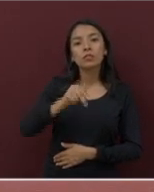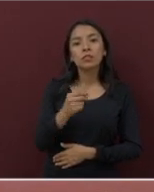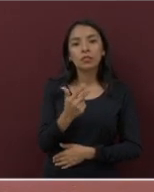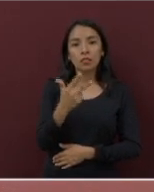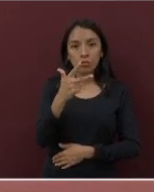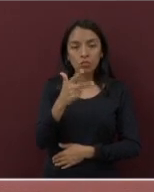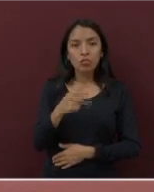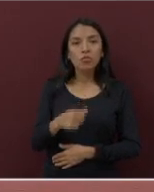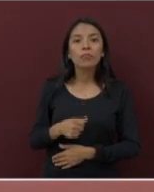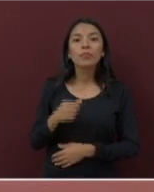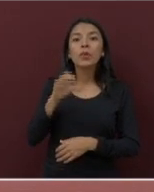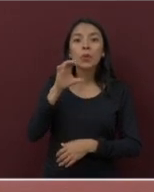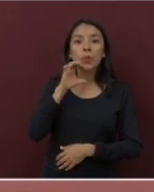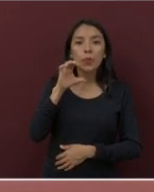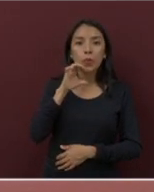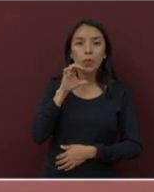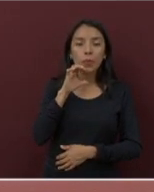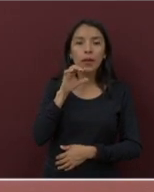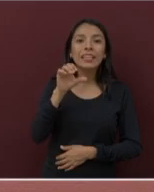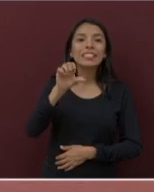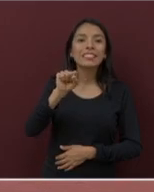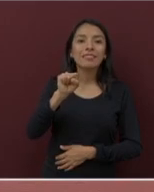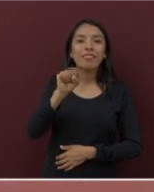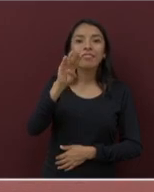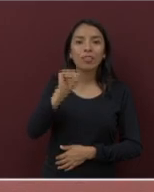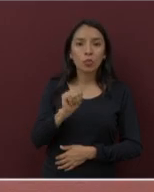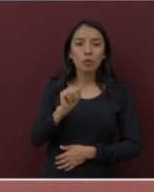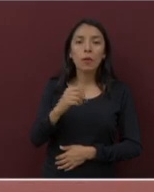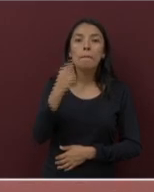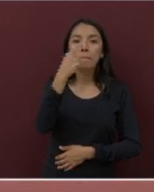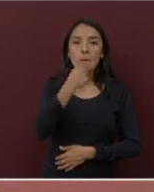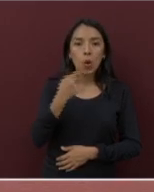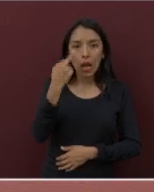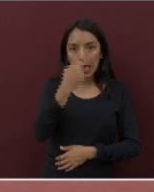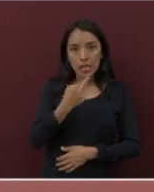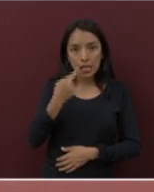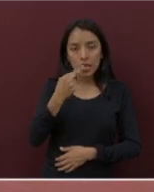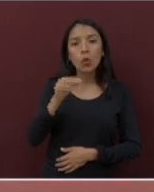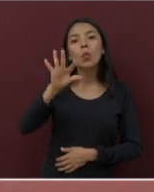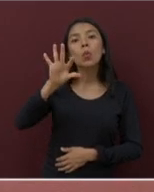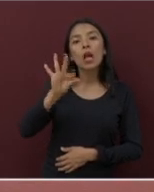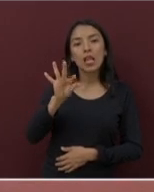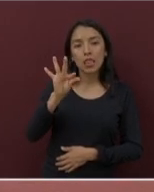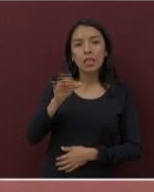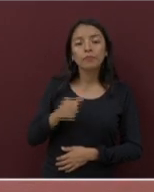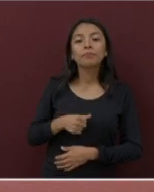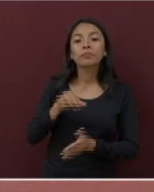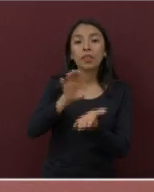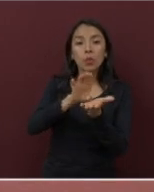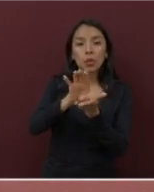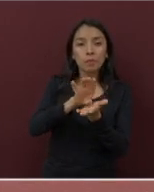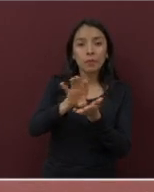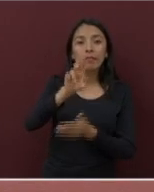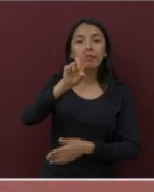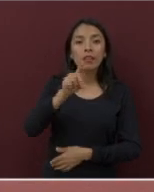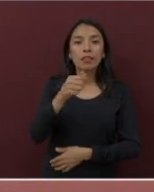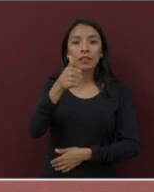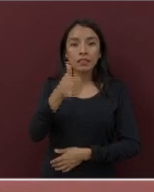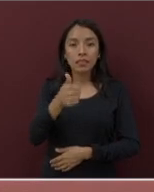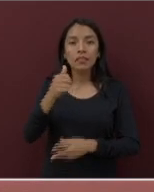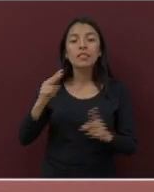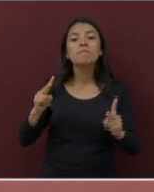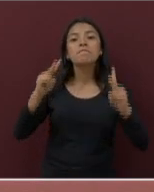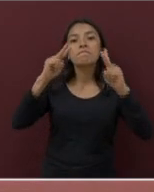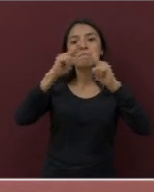88, el de Córdoba, 69, Boca del Río, 40, ahora Coatepec, 36 y